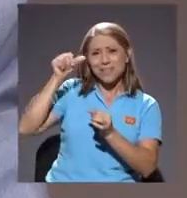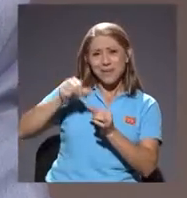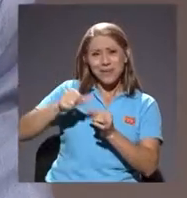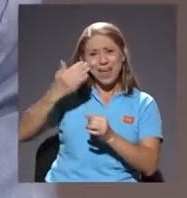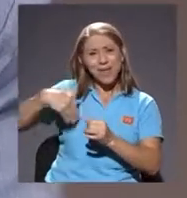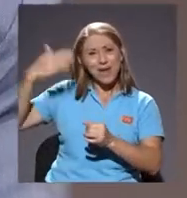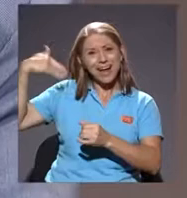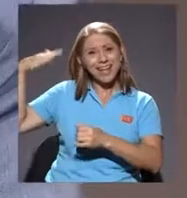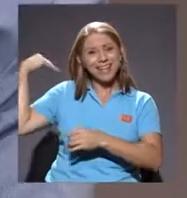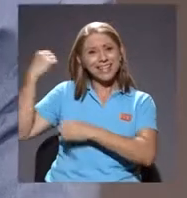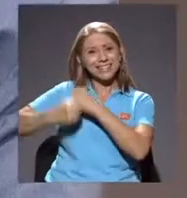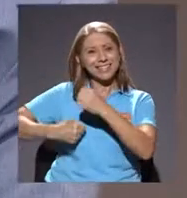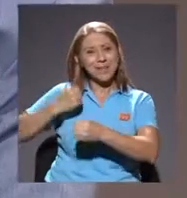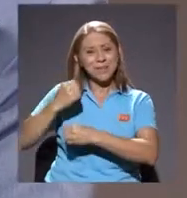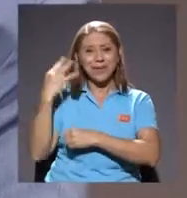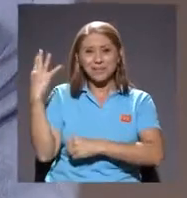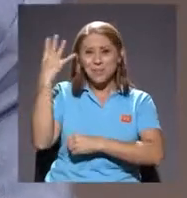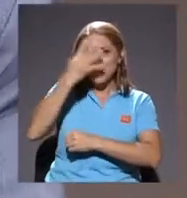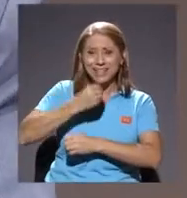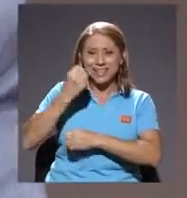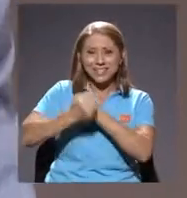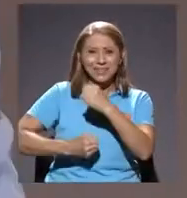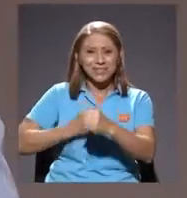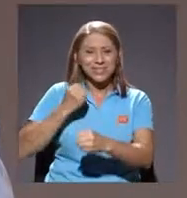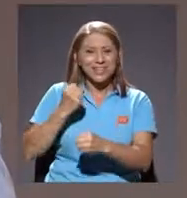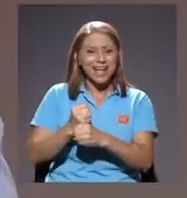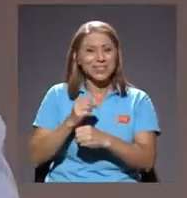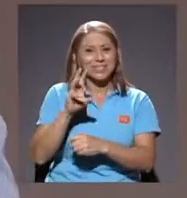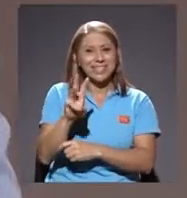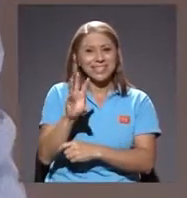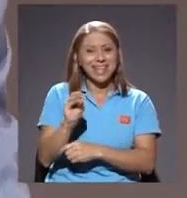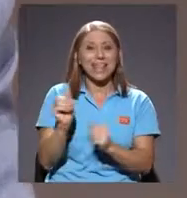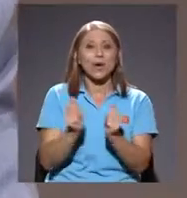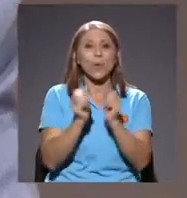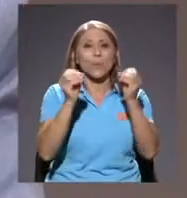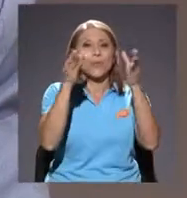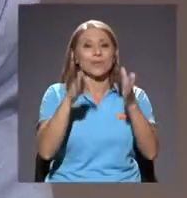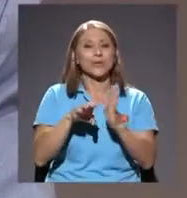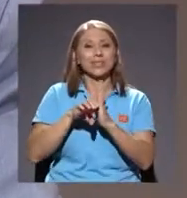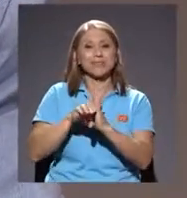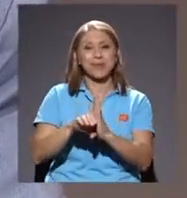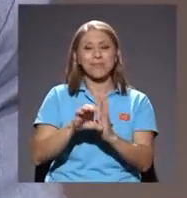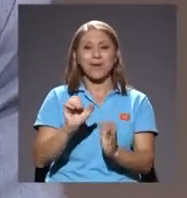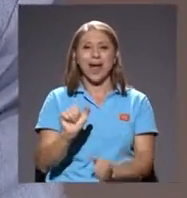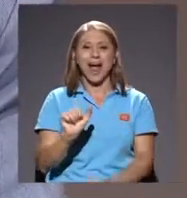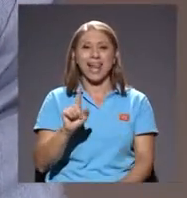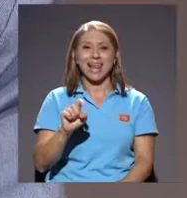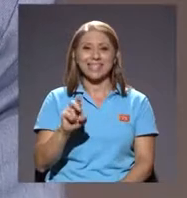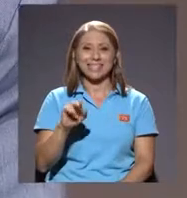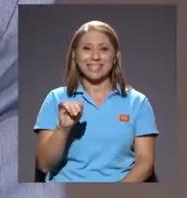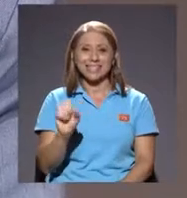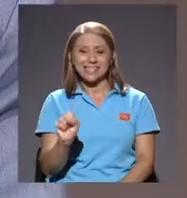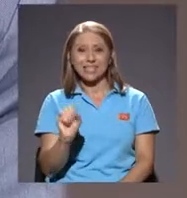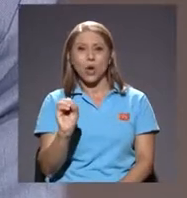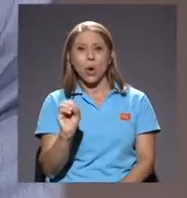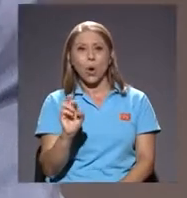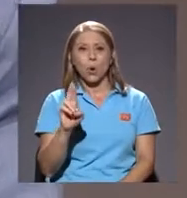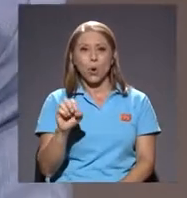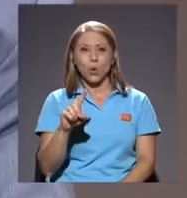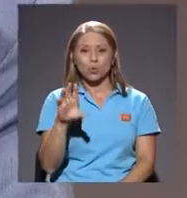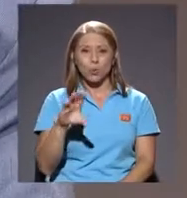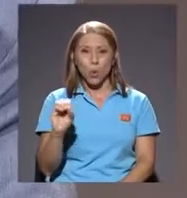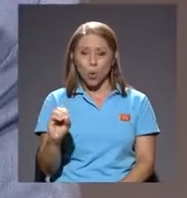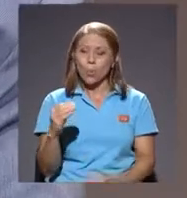épocas bonitas de los 60 con profesores como un alexis orozco y muchas gracias de verdad